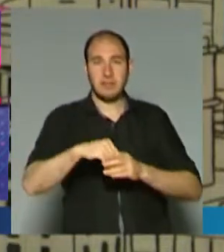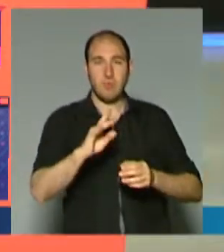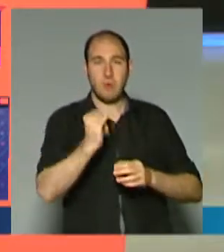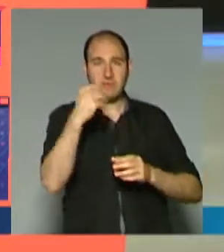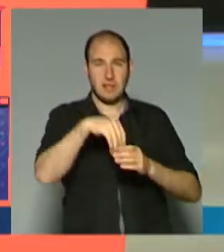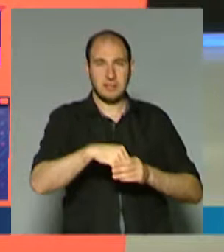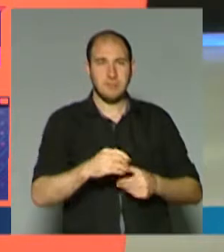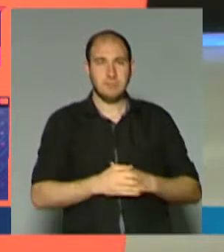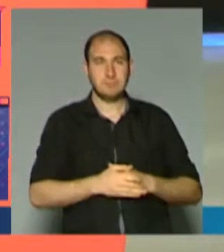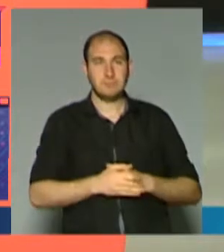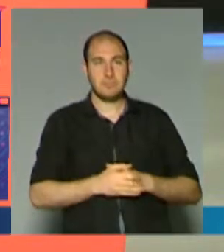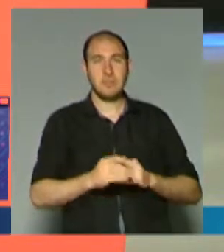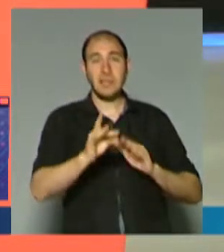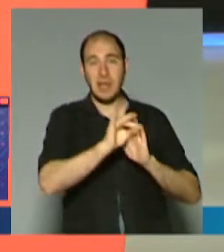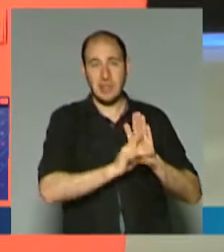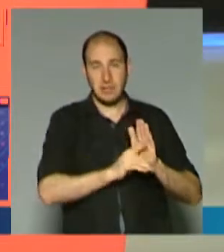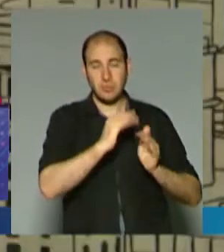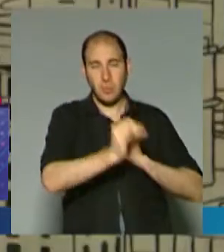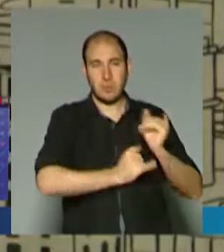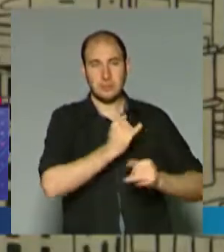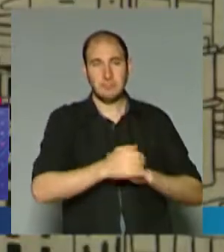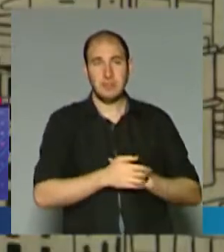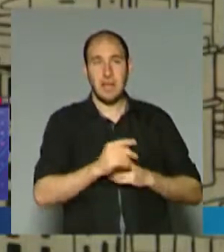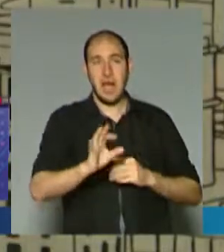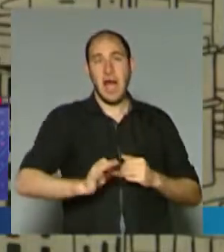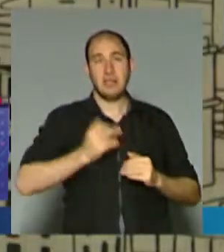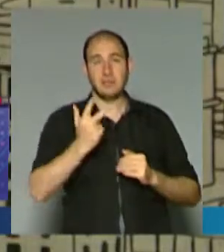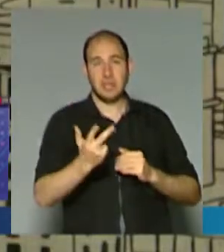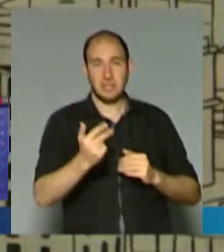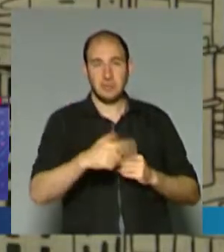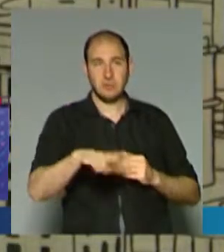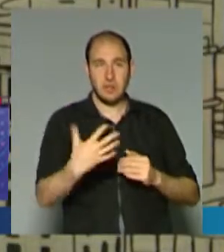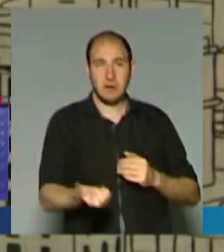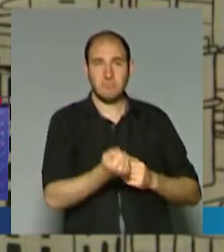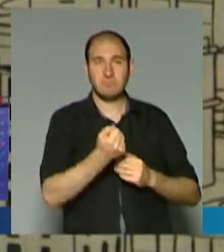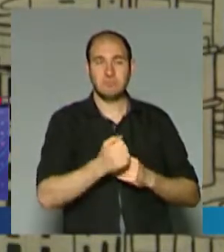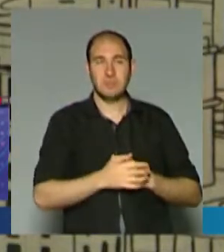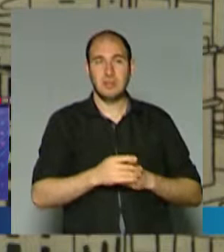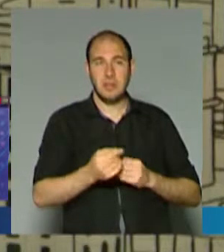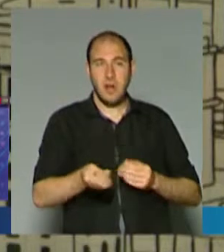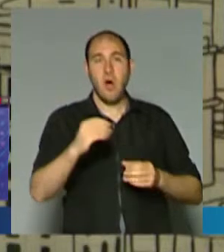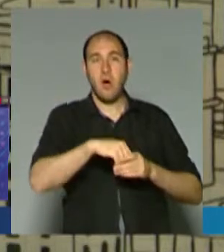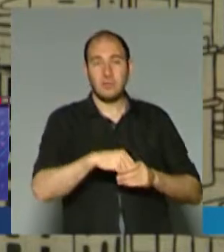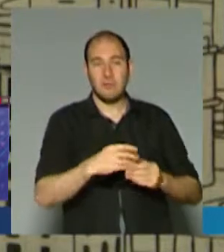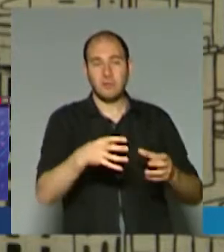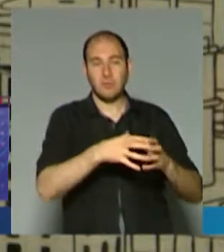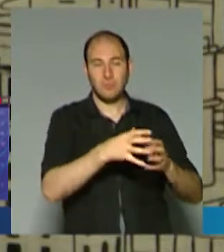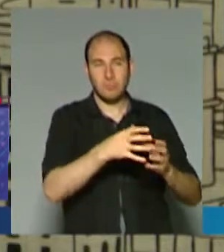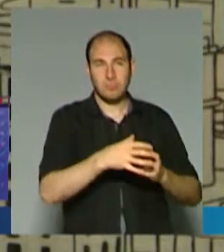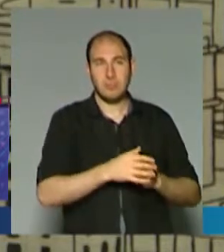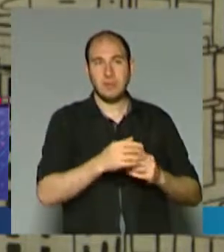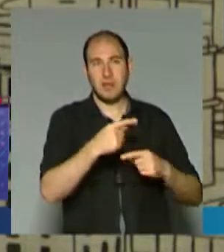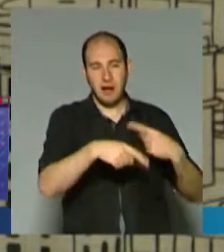la universidad. Y como dato, para contarte, en estos 3 años hemos podido recuperar y reinsertar al sistema